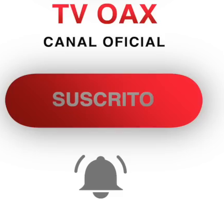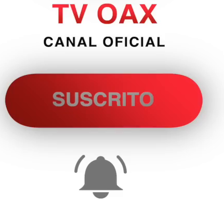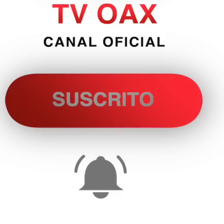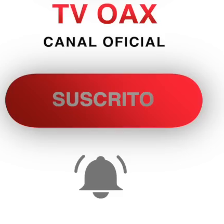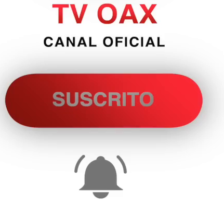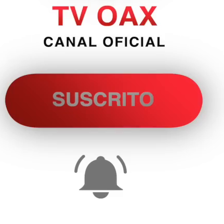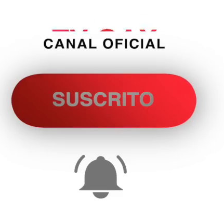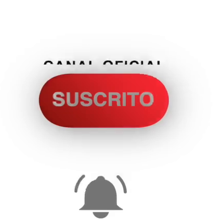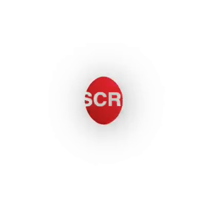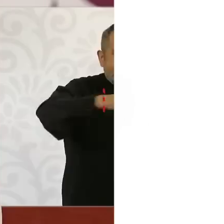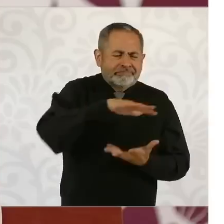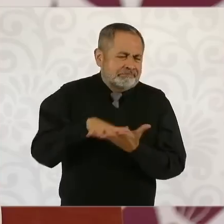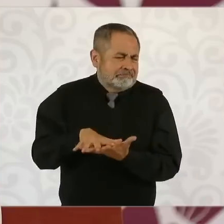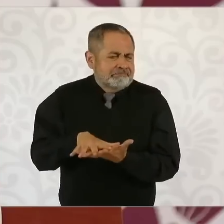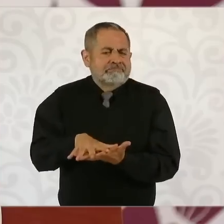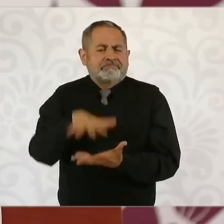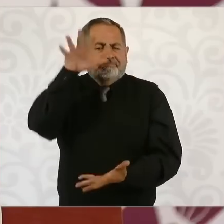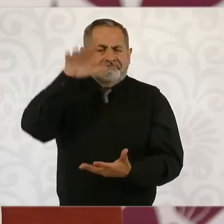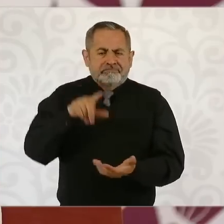La gran mayoría,